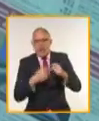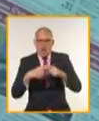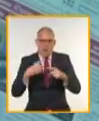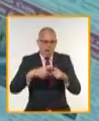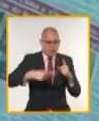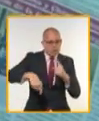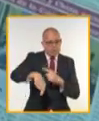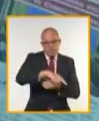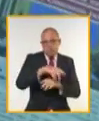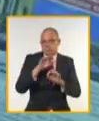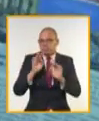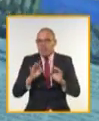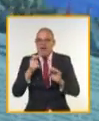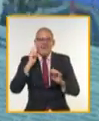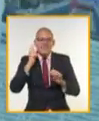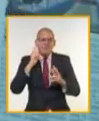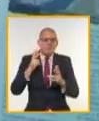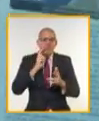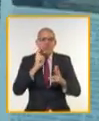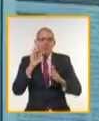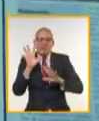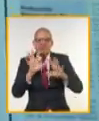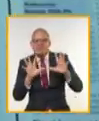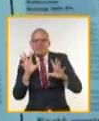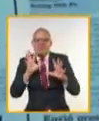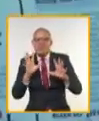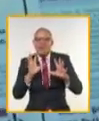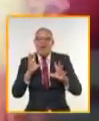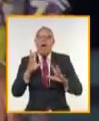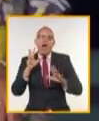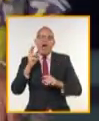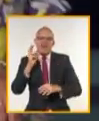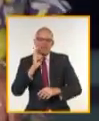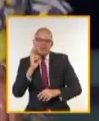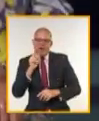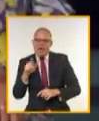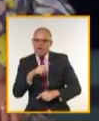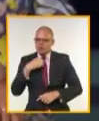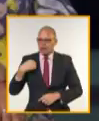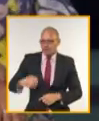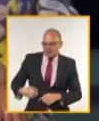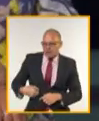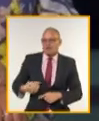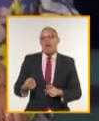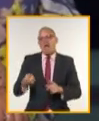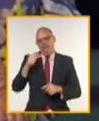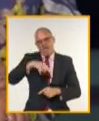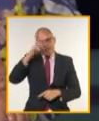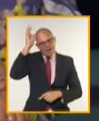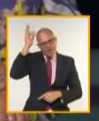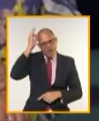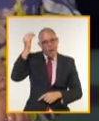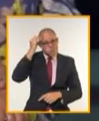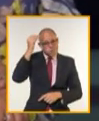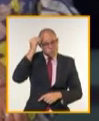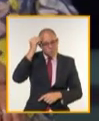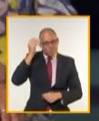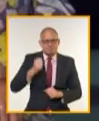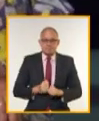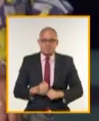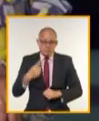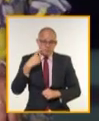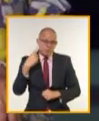desde entonces, dos pueblos se reconocen en la lealtad. El Con Guapó nace en el año 1928 como un